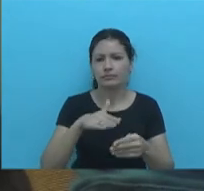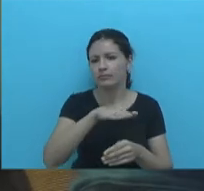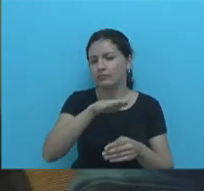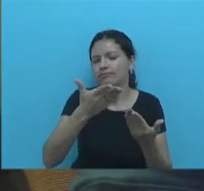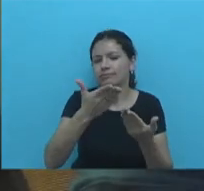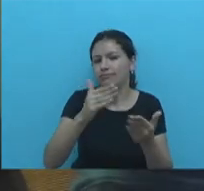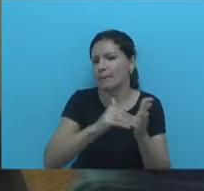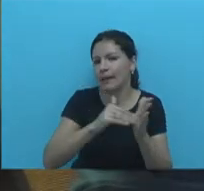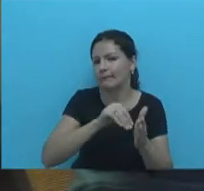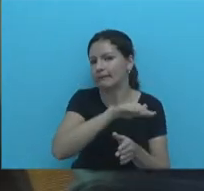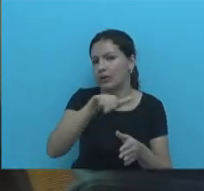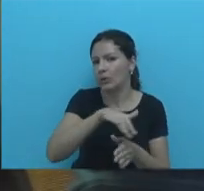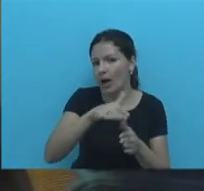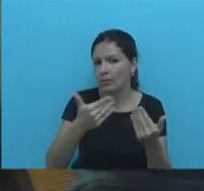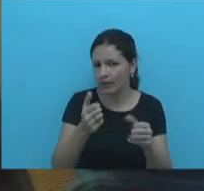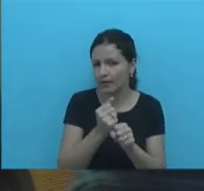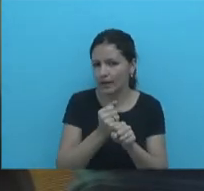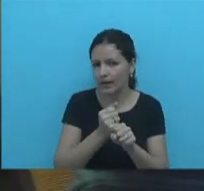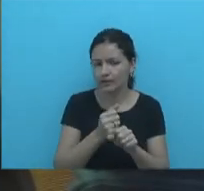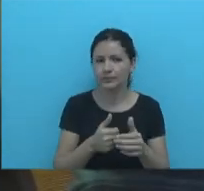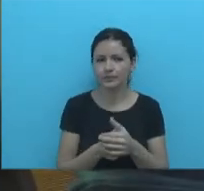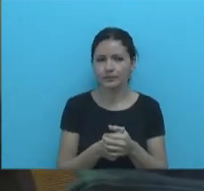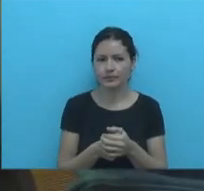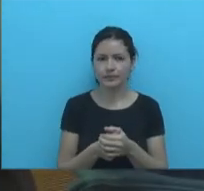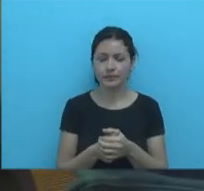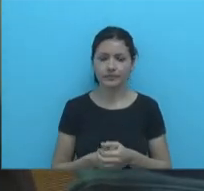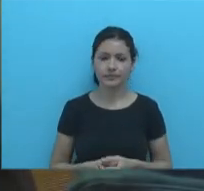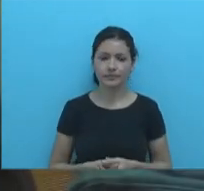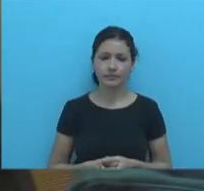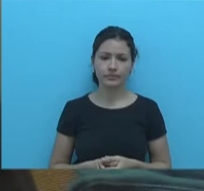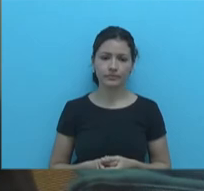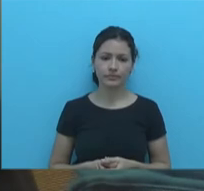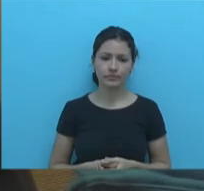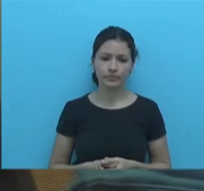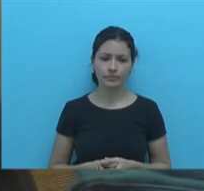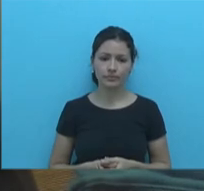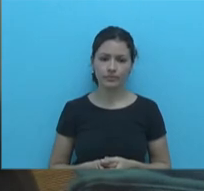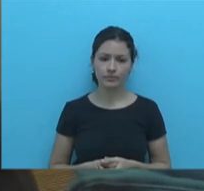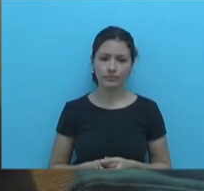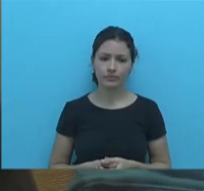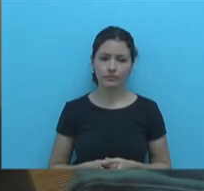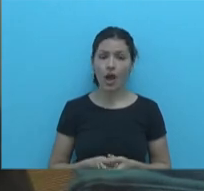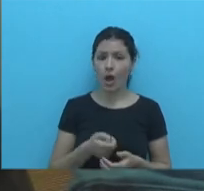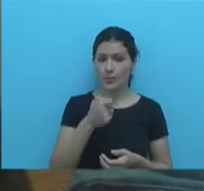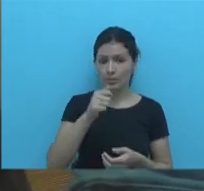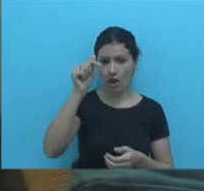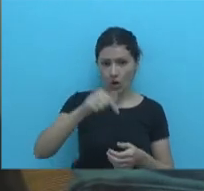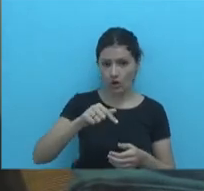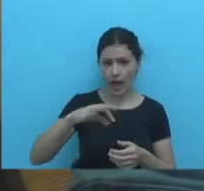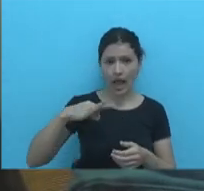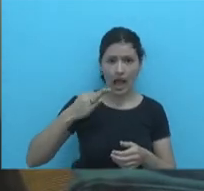parezca más cómodo. Otra acotación que quiero hacer es que en estos momentos, hace un par de años, se puso en funcionamiento lo que se